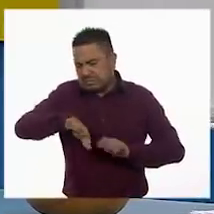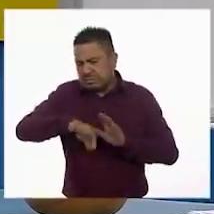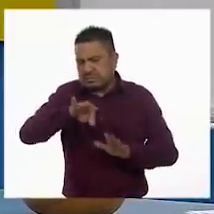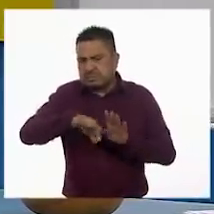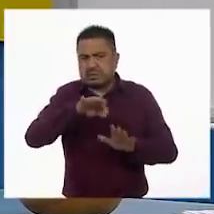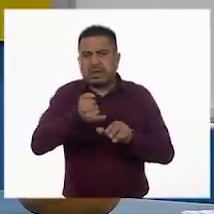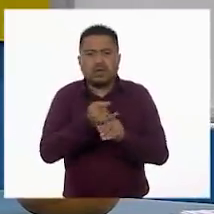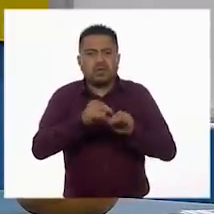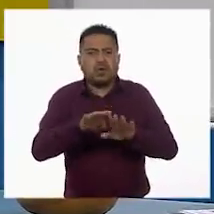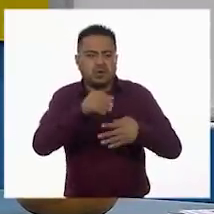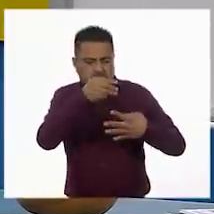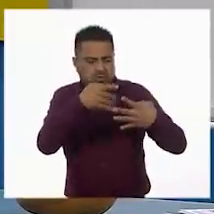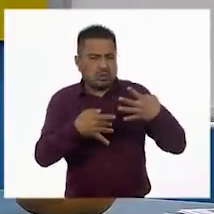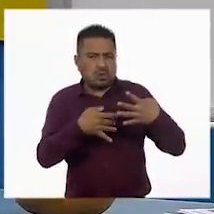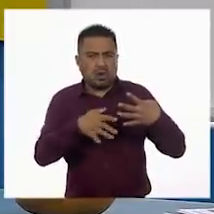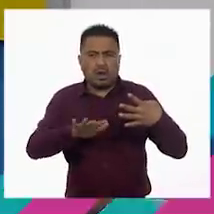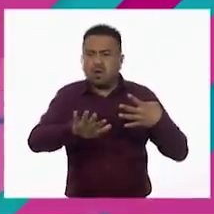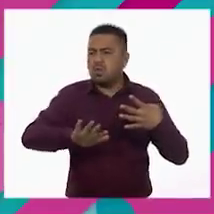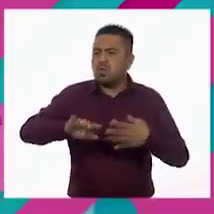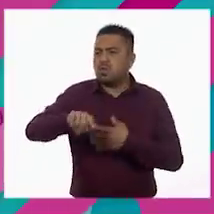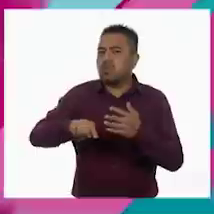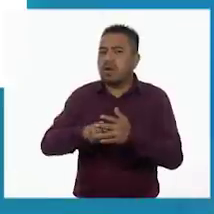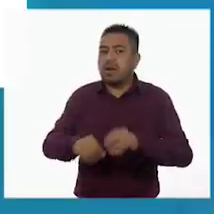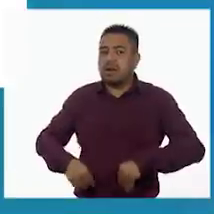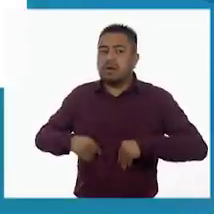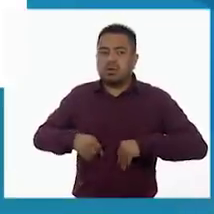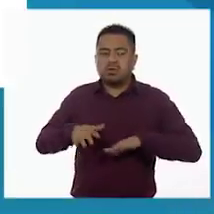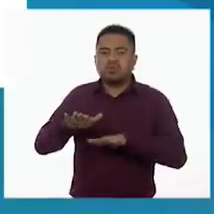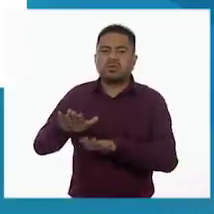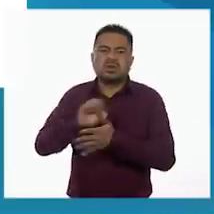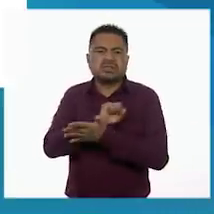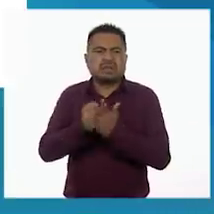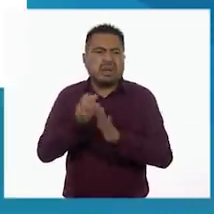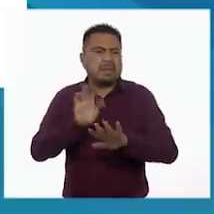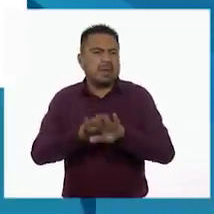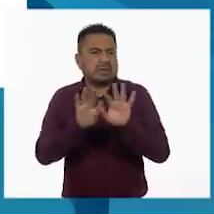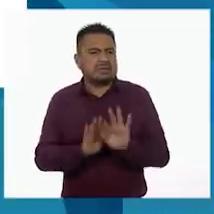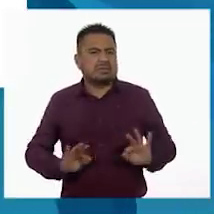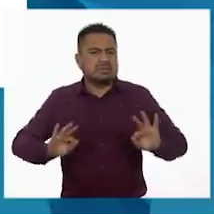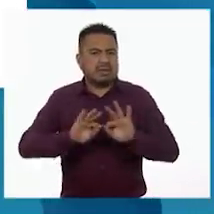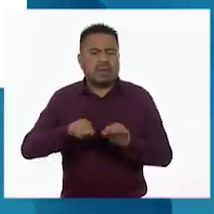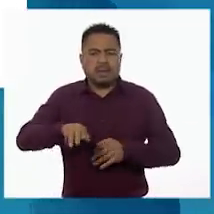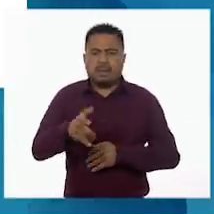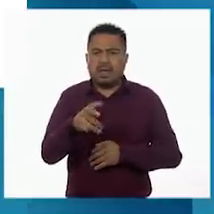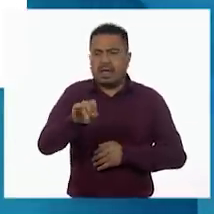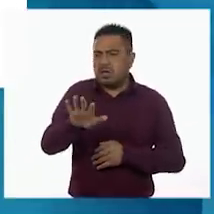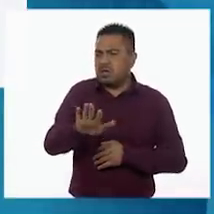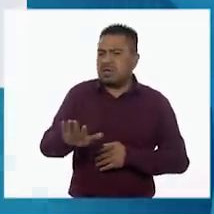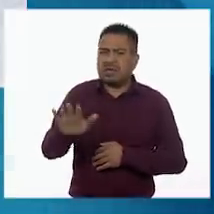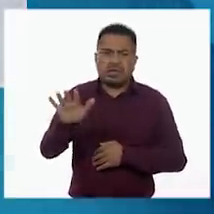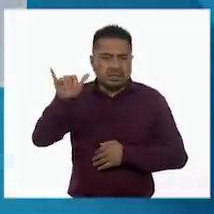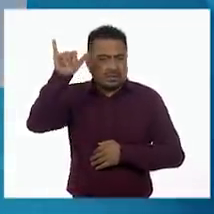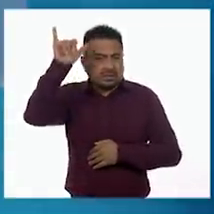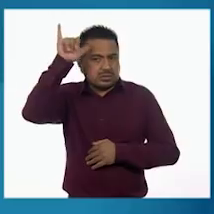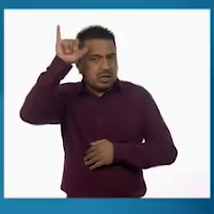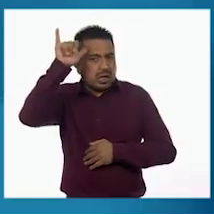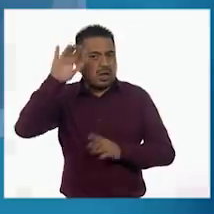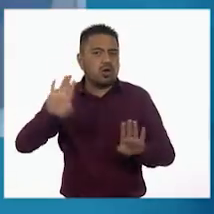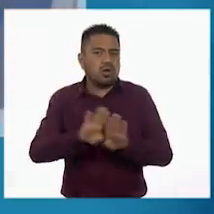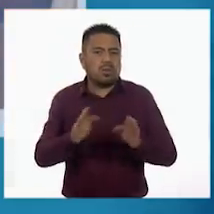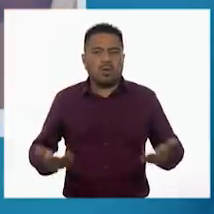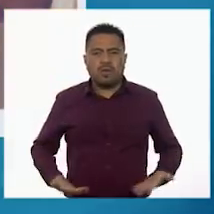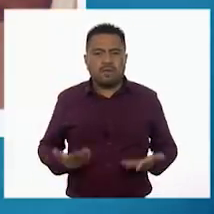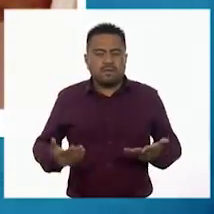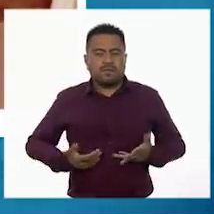sobre las características del lugar donde viven, sobre los símbolos más importantes de los mayos y yaquis, como son la danza del